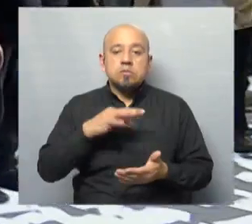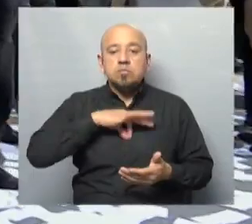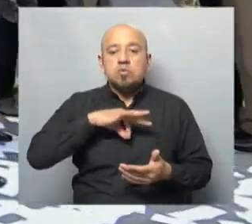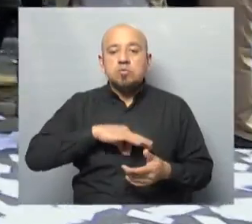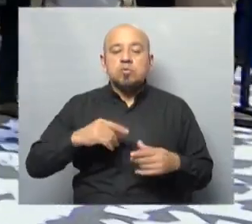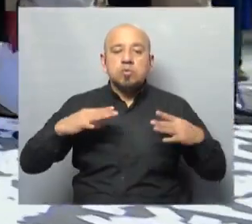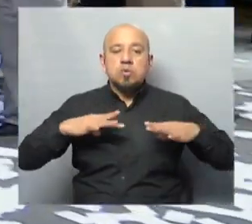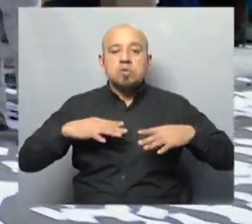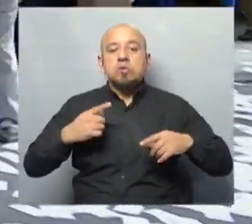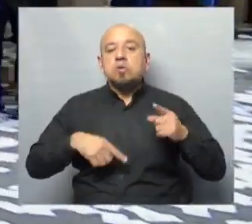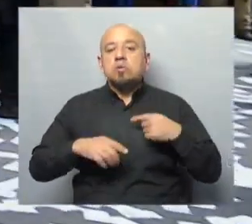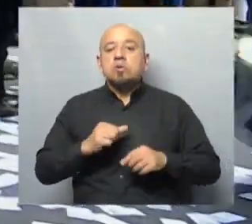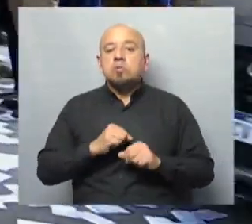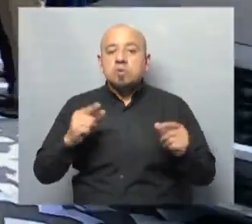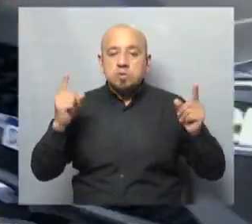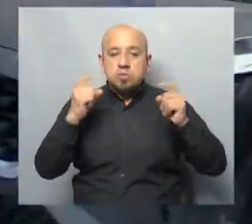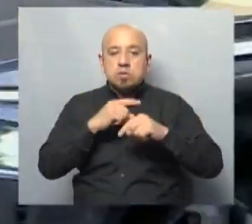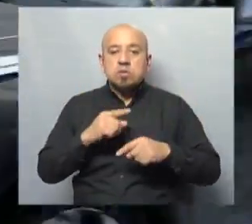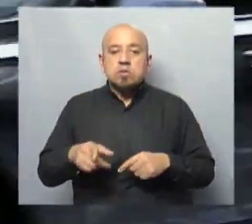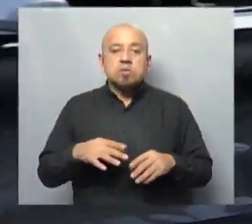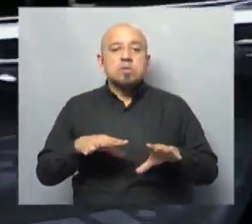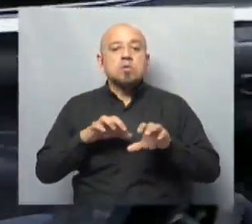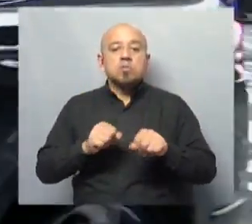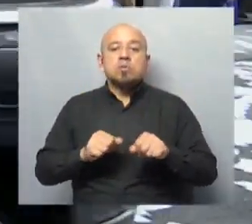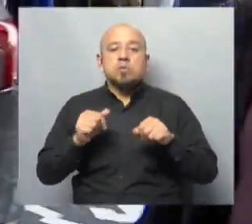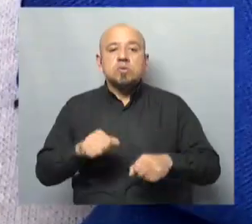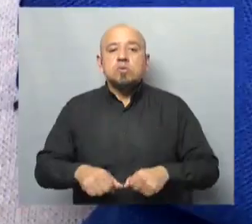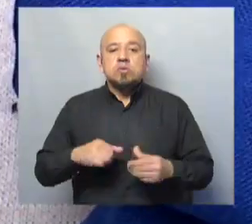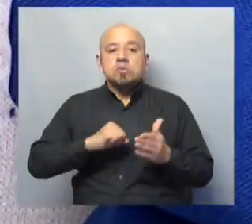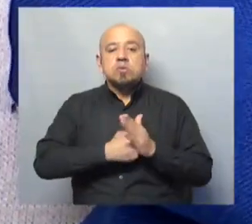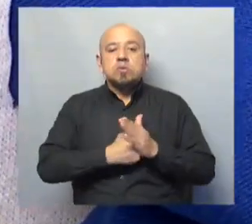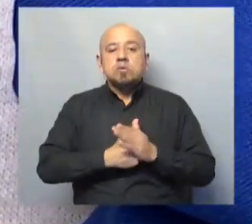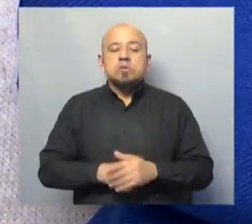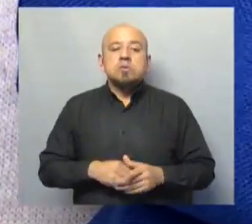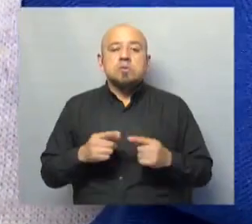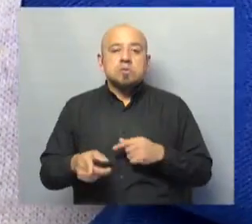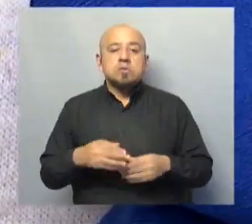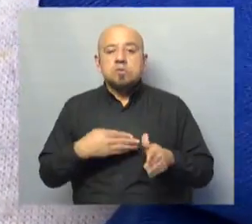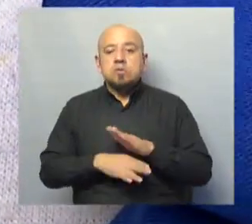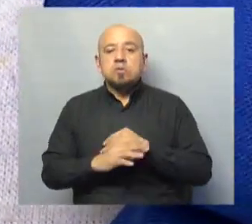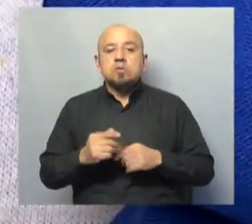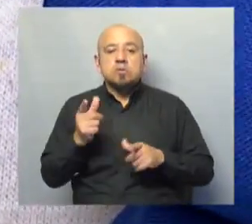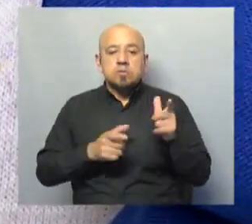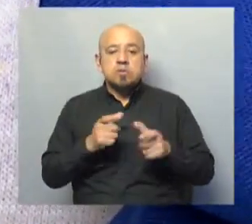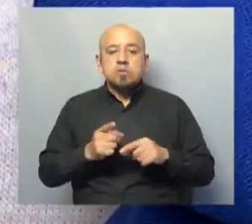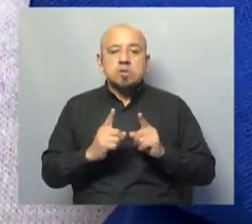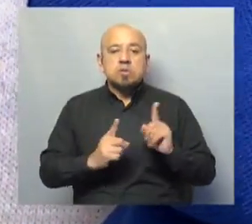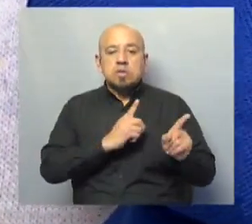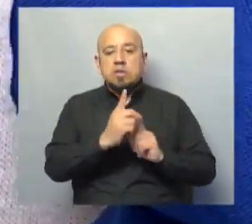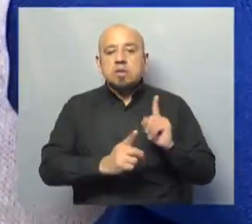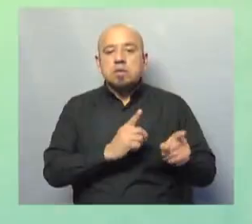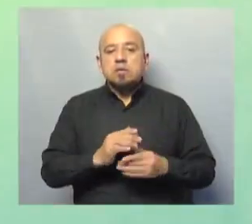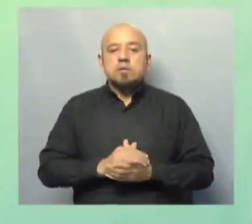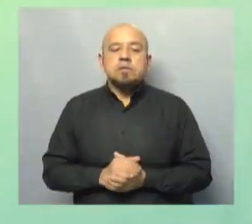pero podría haber dificultades la ocupación de hoy del banco heritage no impidió el ingreso de personal y de clientes